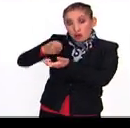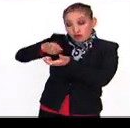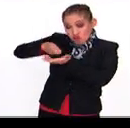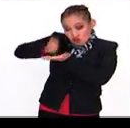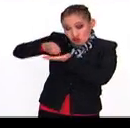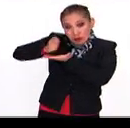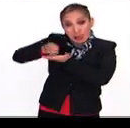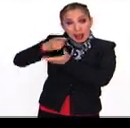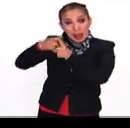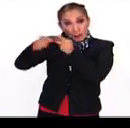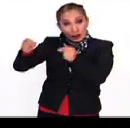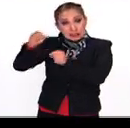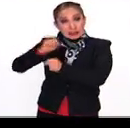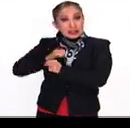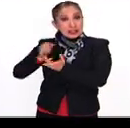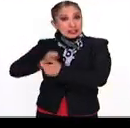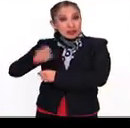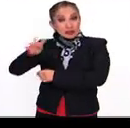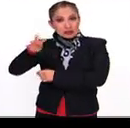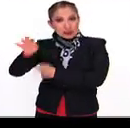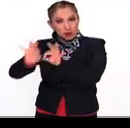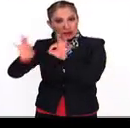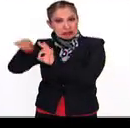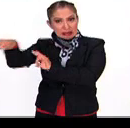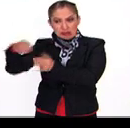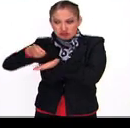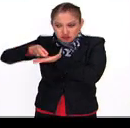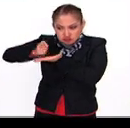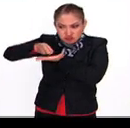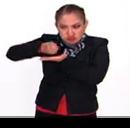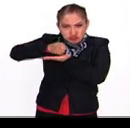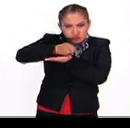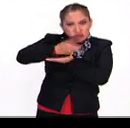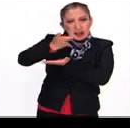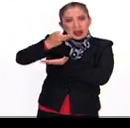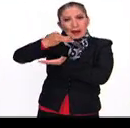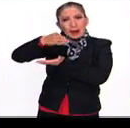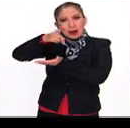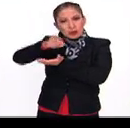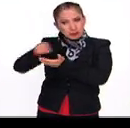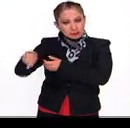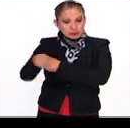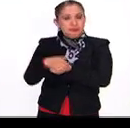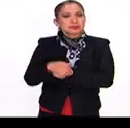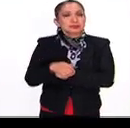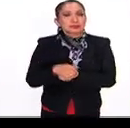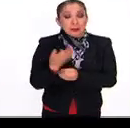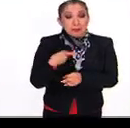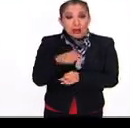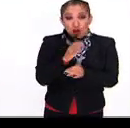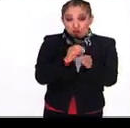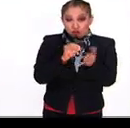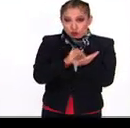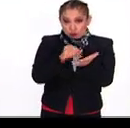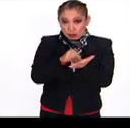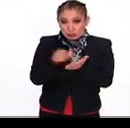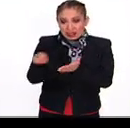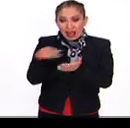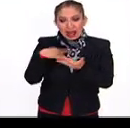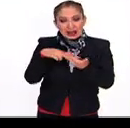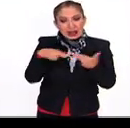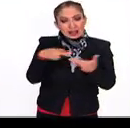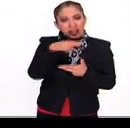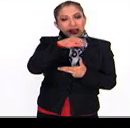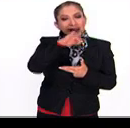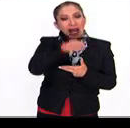para el siglo XIX. Pero efectivamente algo que todavía establece la relación de